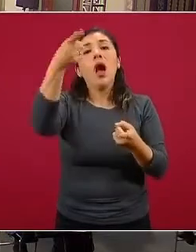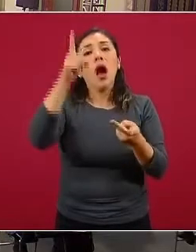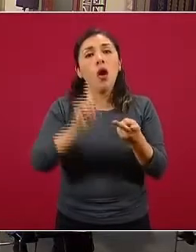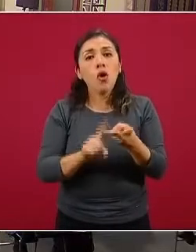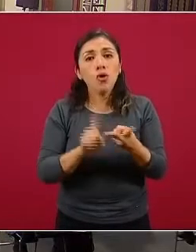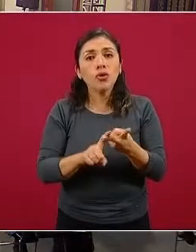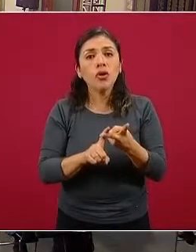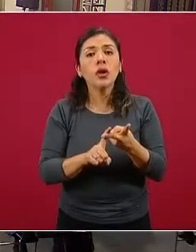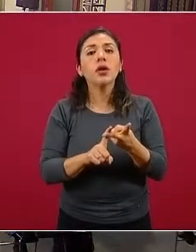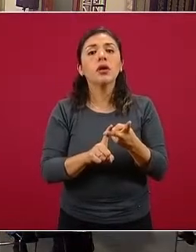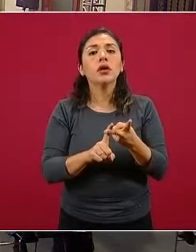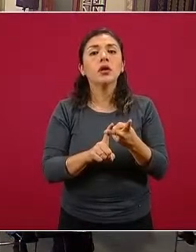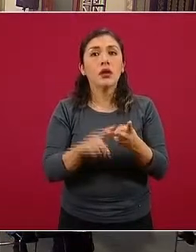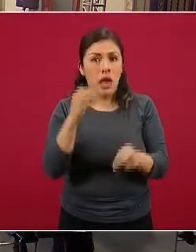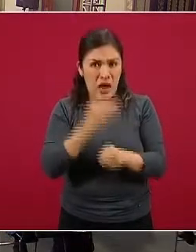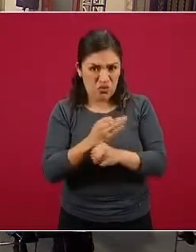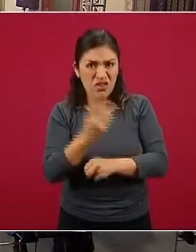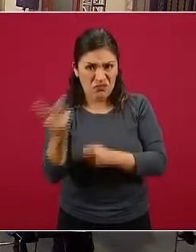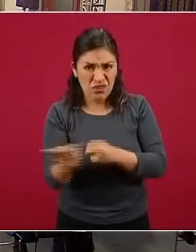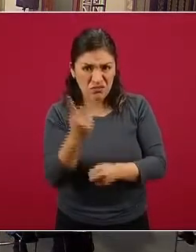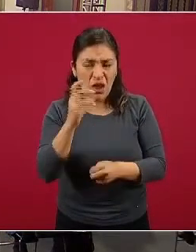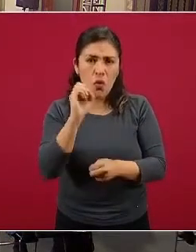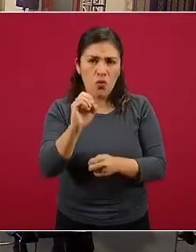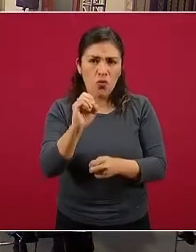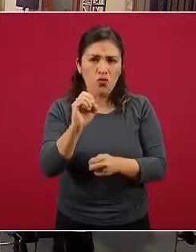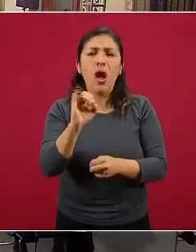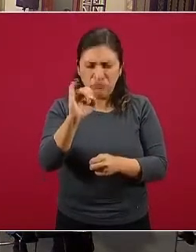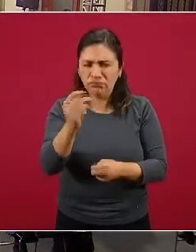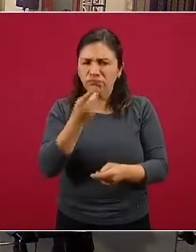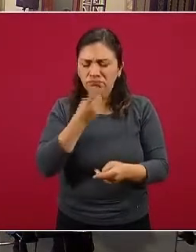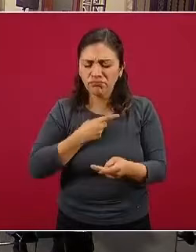Y ¿le realizo de una vez la segunda o me espero?